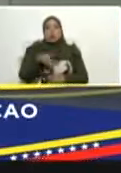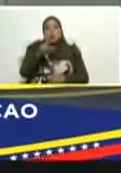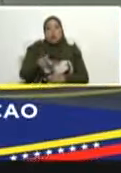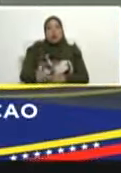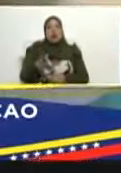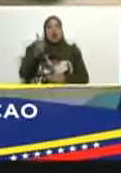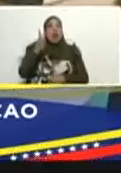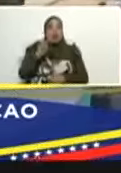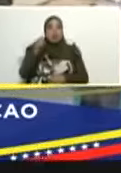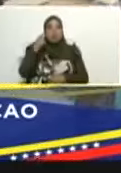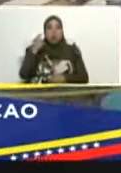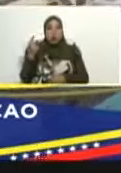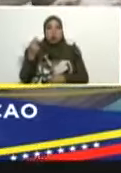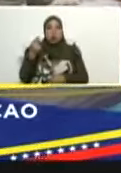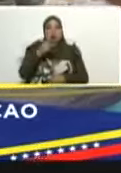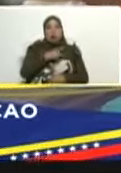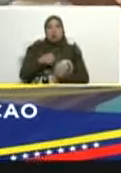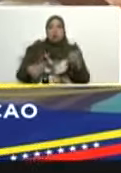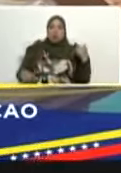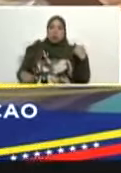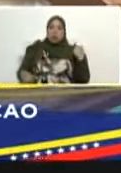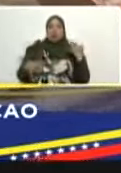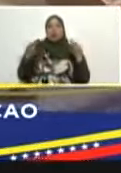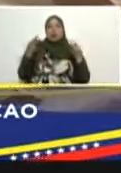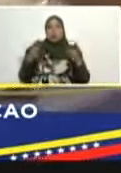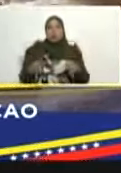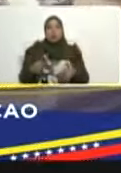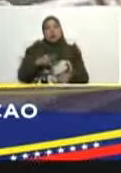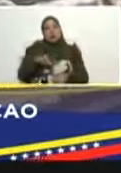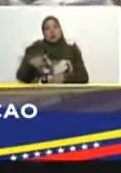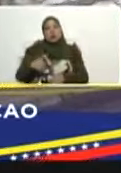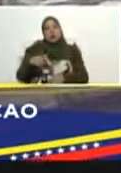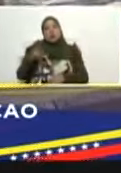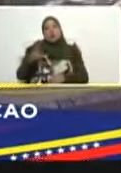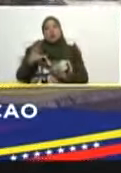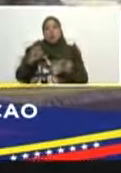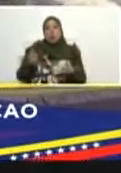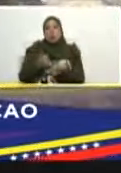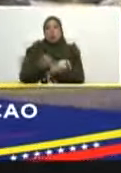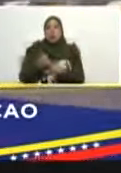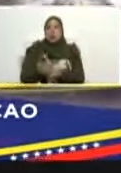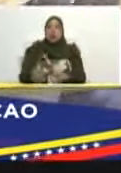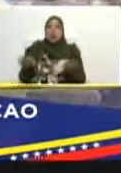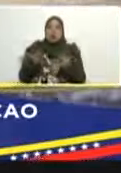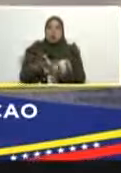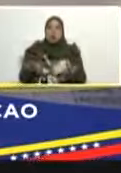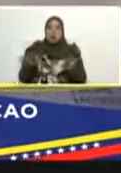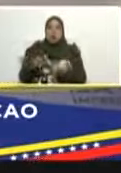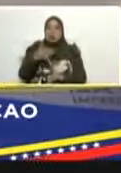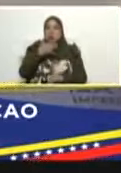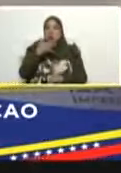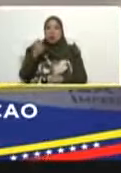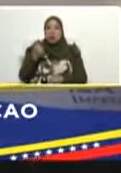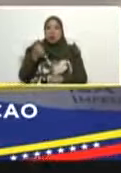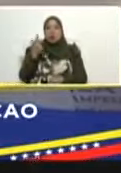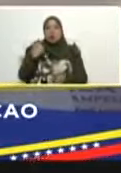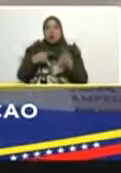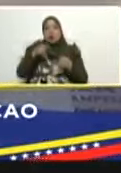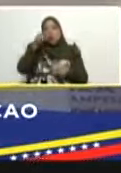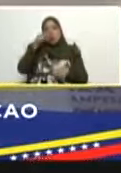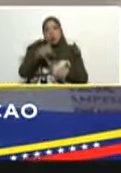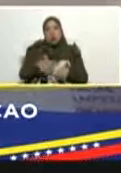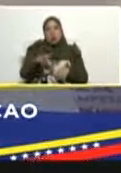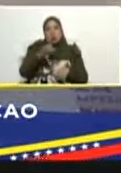bruja. Presidente, le tengo que decir que hoy comenzamos a formar y lo más nos hemos bañado de pueblo.